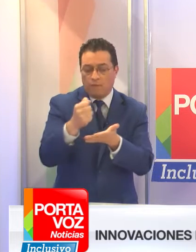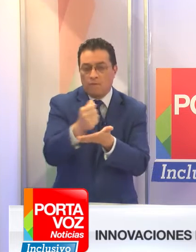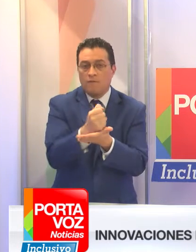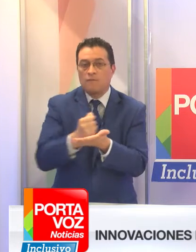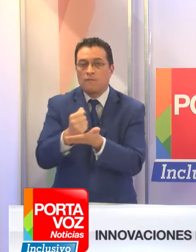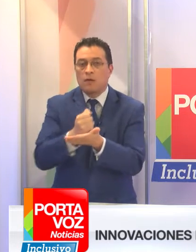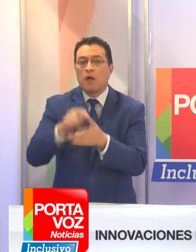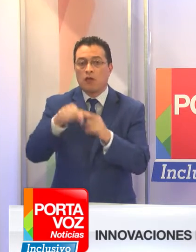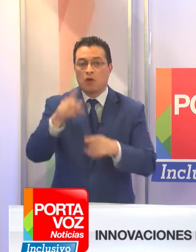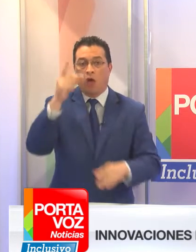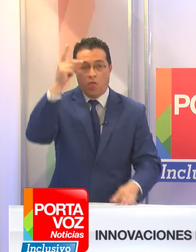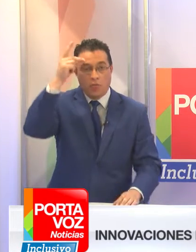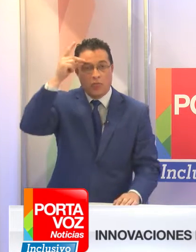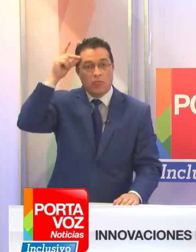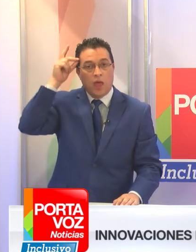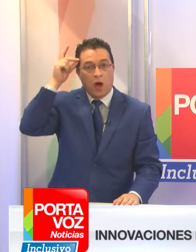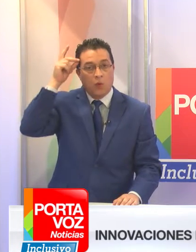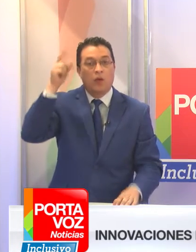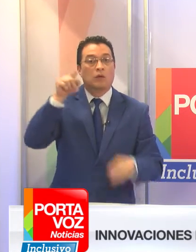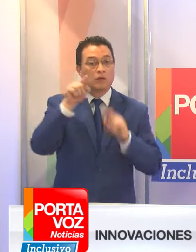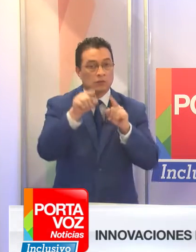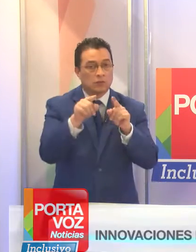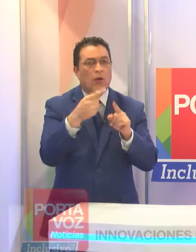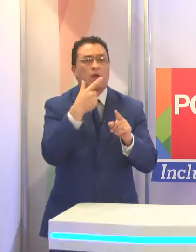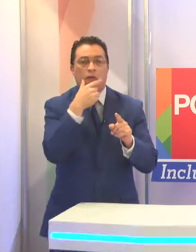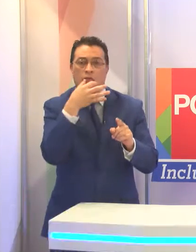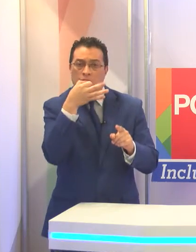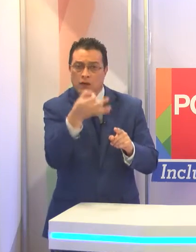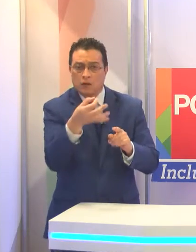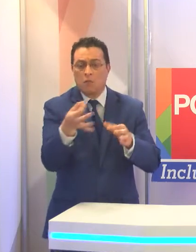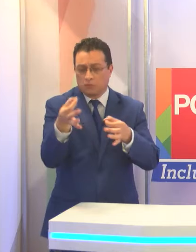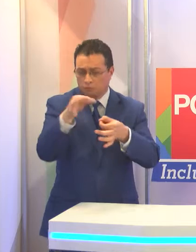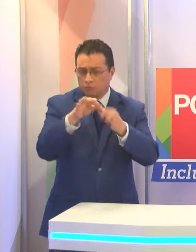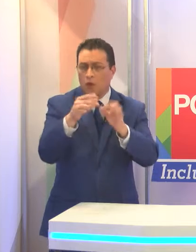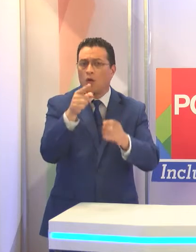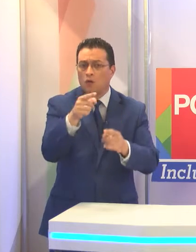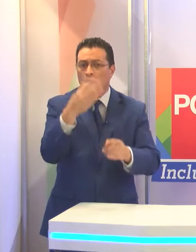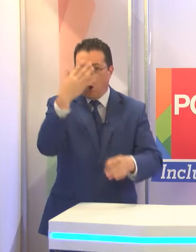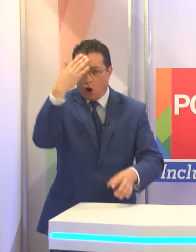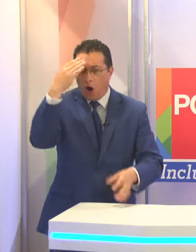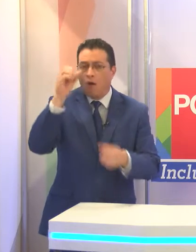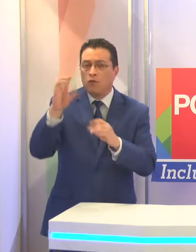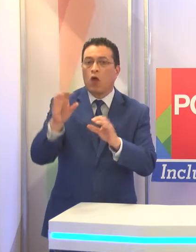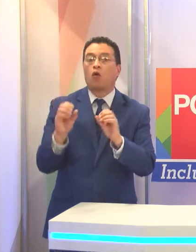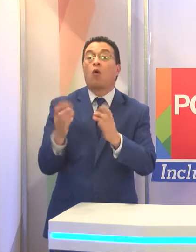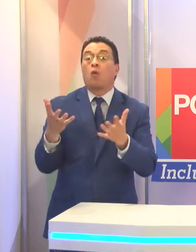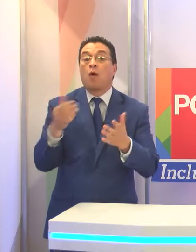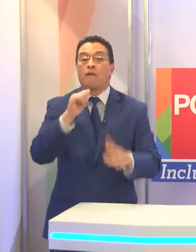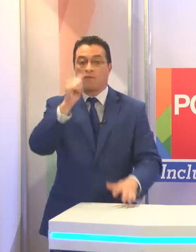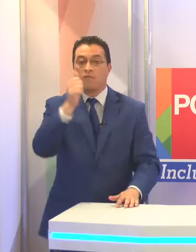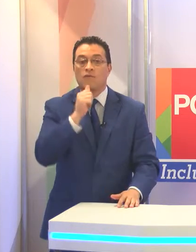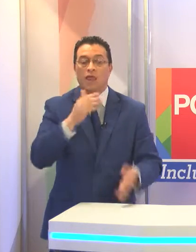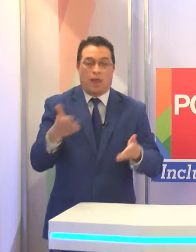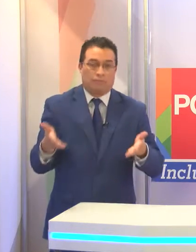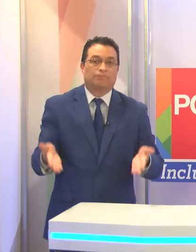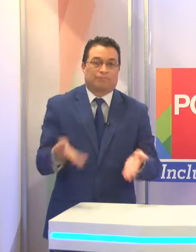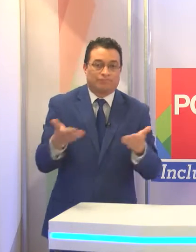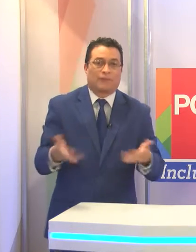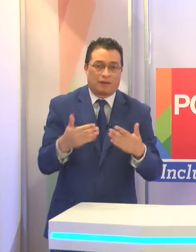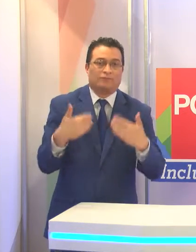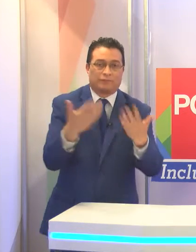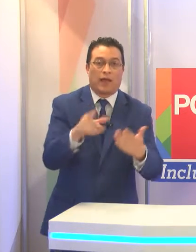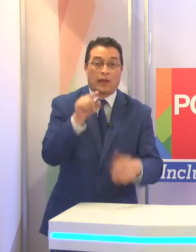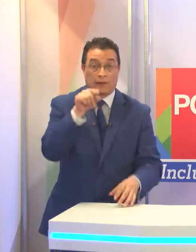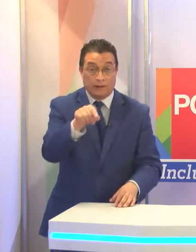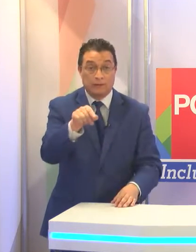síndrome de Down, un área que según ellos está científicamente olvidada por la falta de incentivos sobre